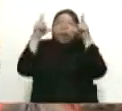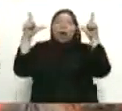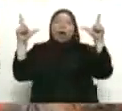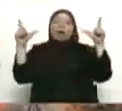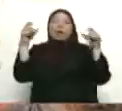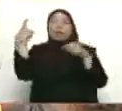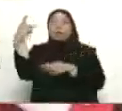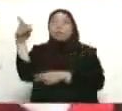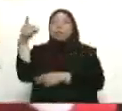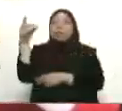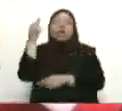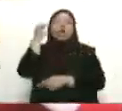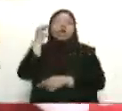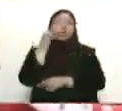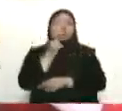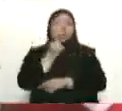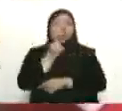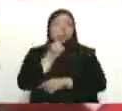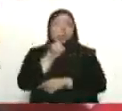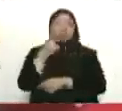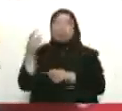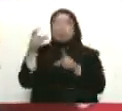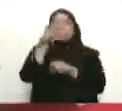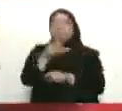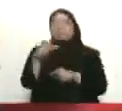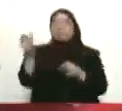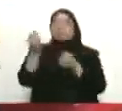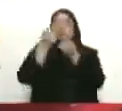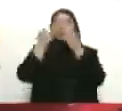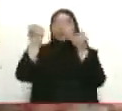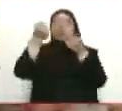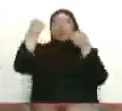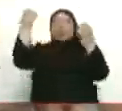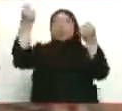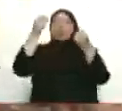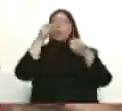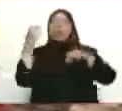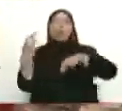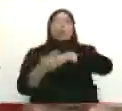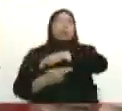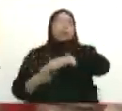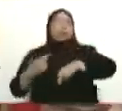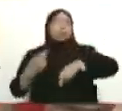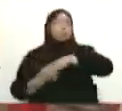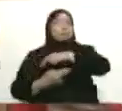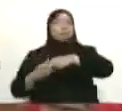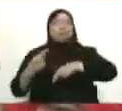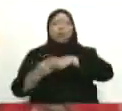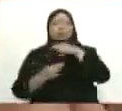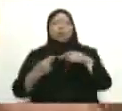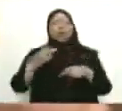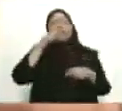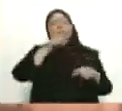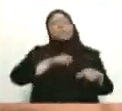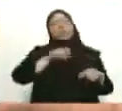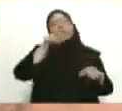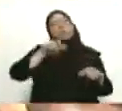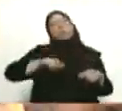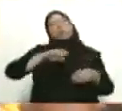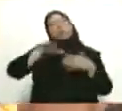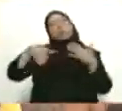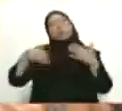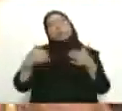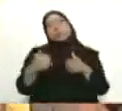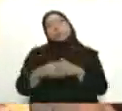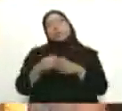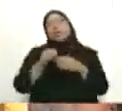la parroquia sucre por su Guerrero por su guerrera por sus revolucionarios por su Revolucionaria y por todos